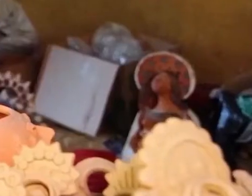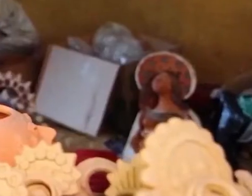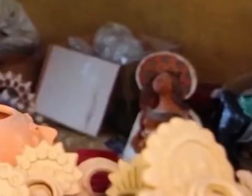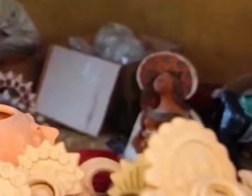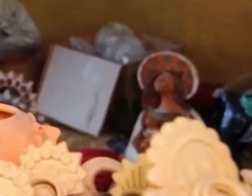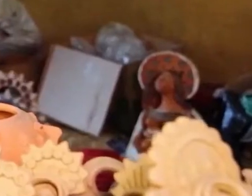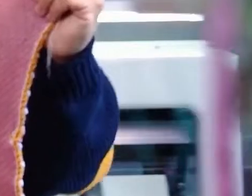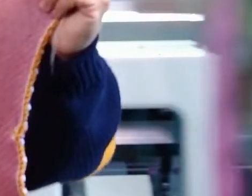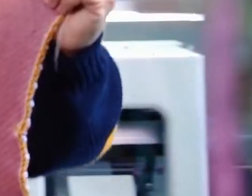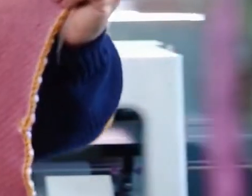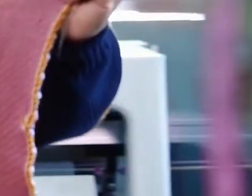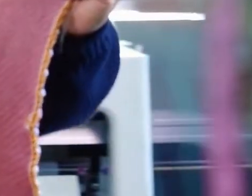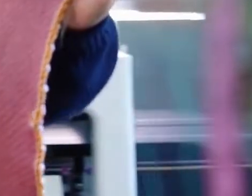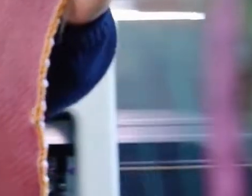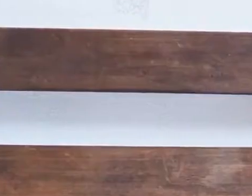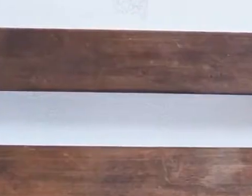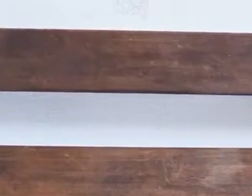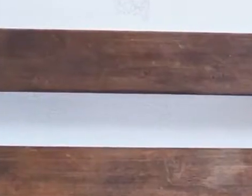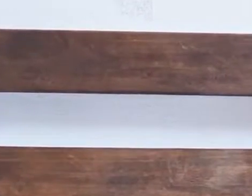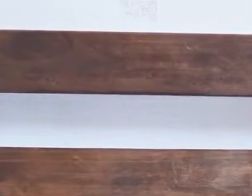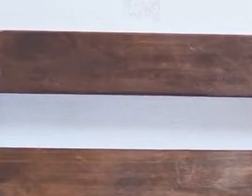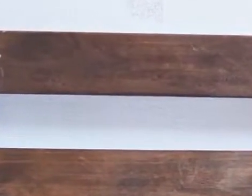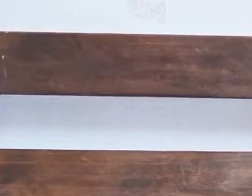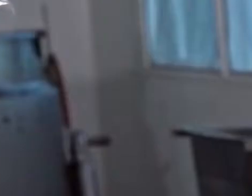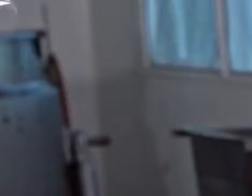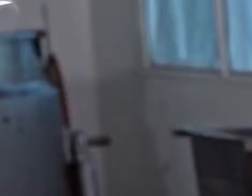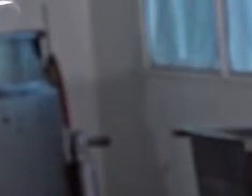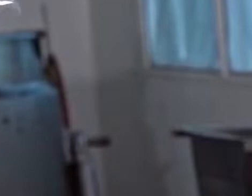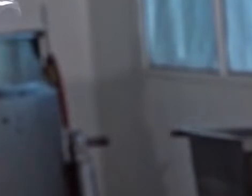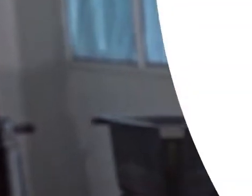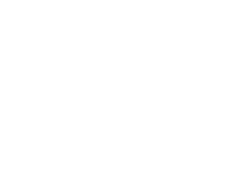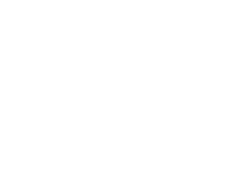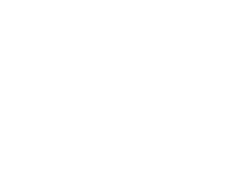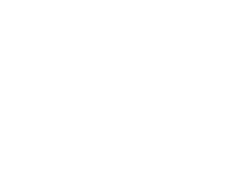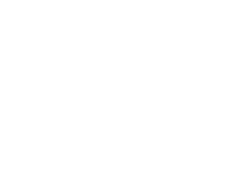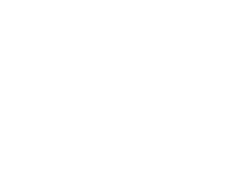Boyacá, soy Boyacá, la marca de los